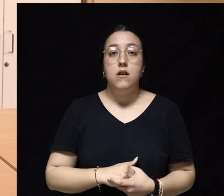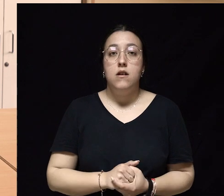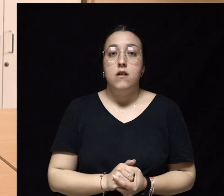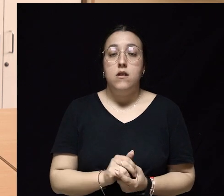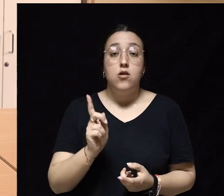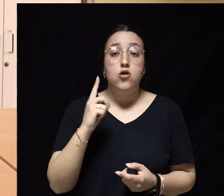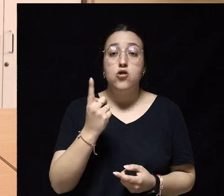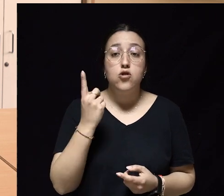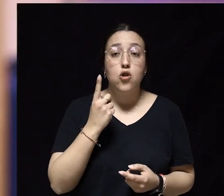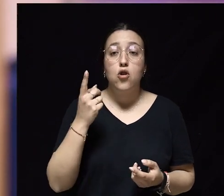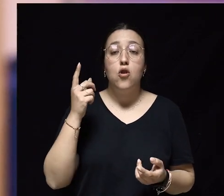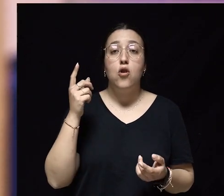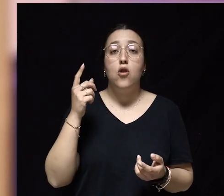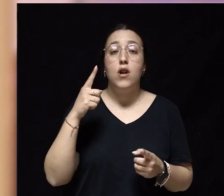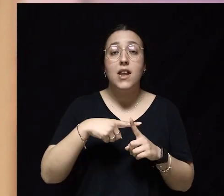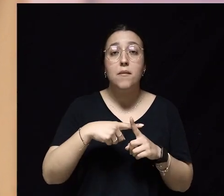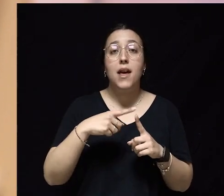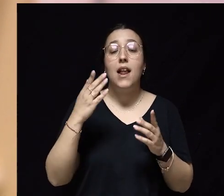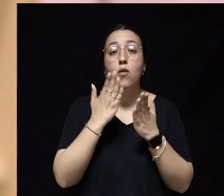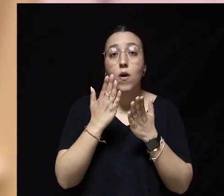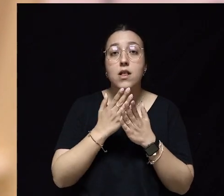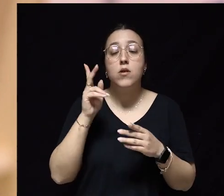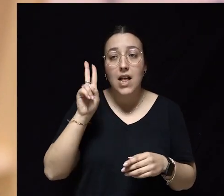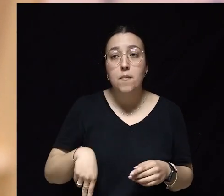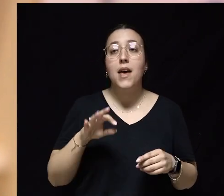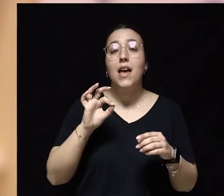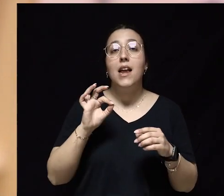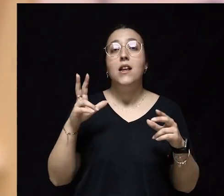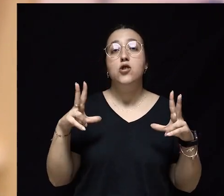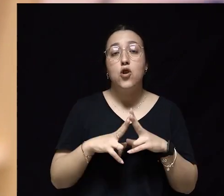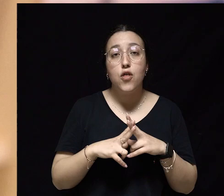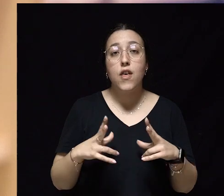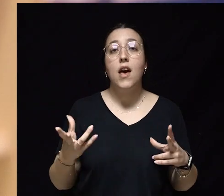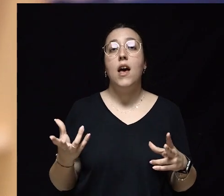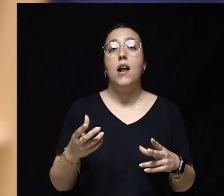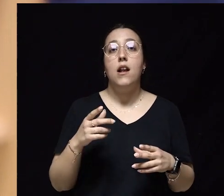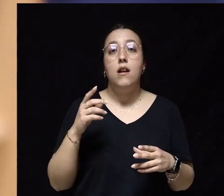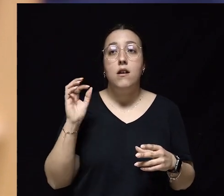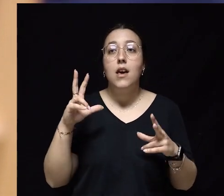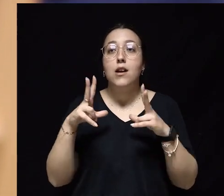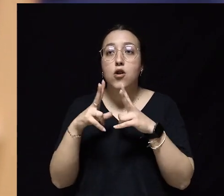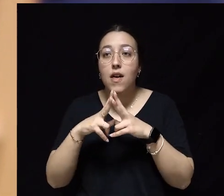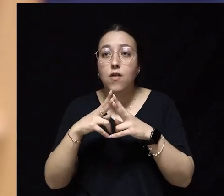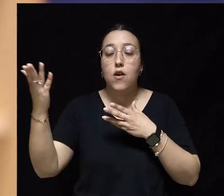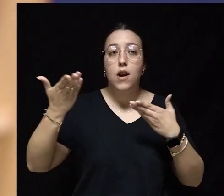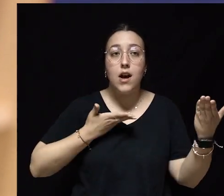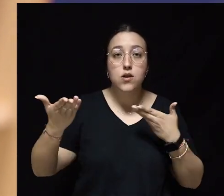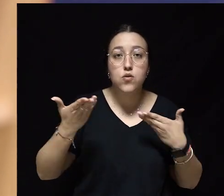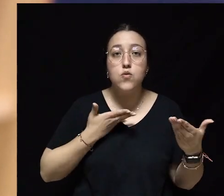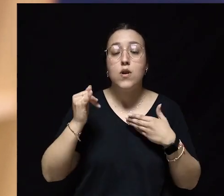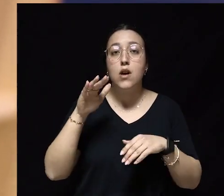asunto, no solo a nivel educativo, sino también a nivel social en cuanto